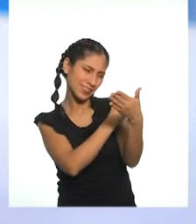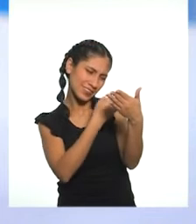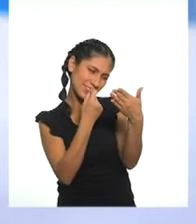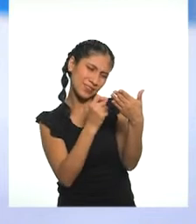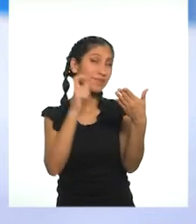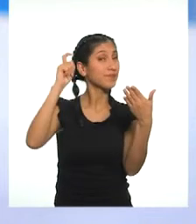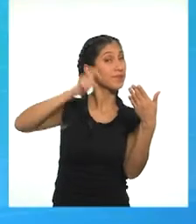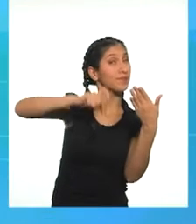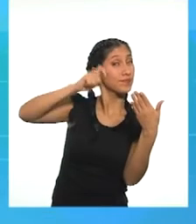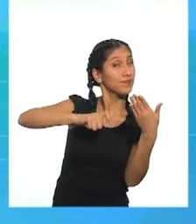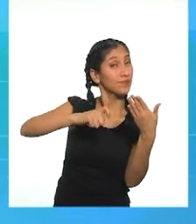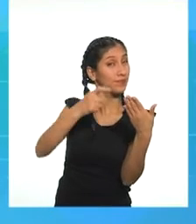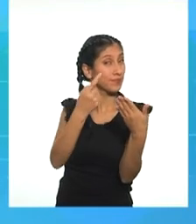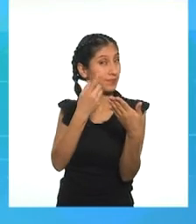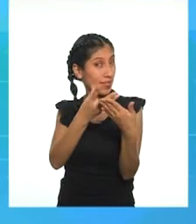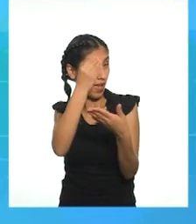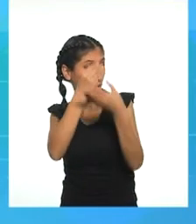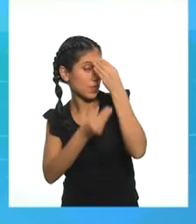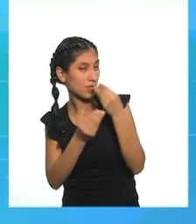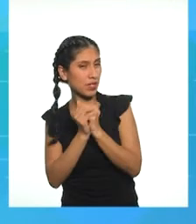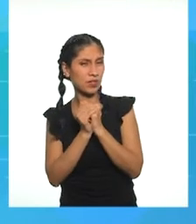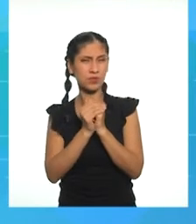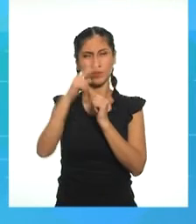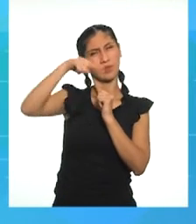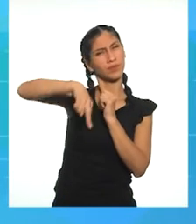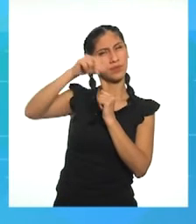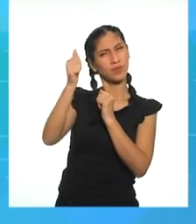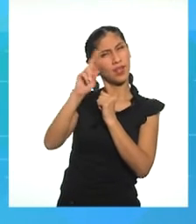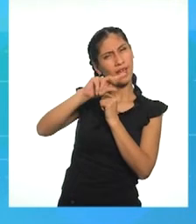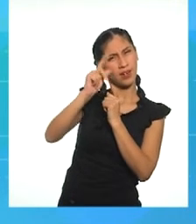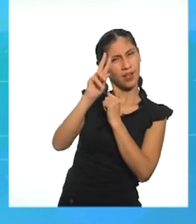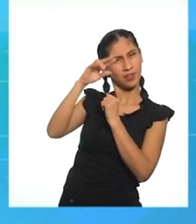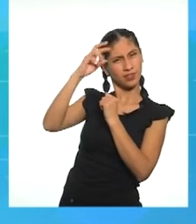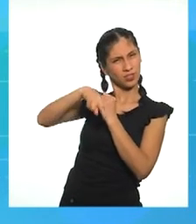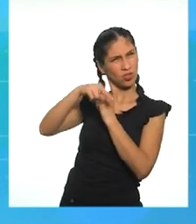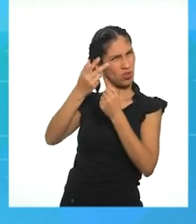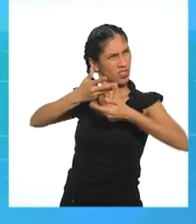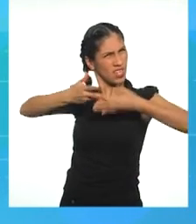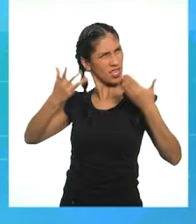ello necesitamos conocer qué es una narración y cuáles son sus